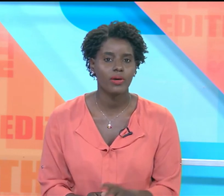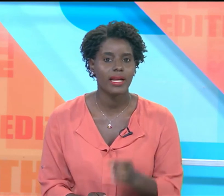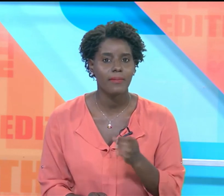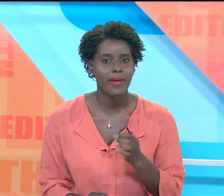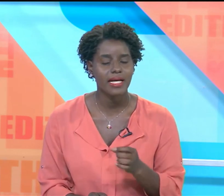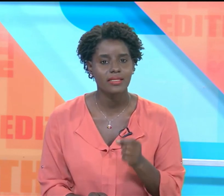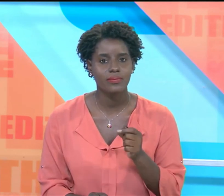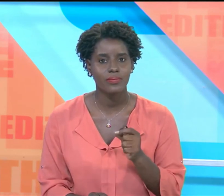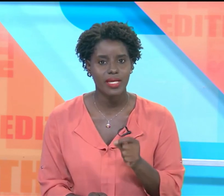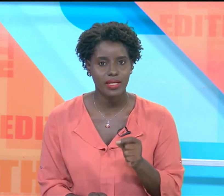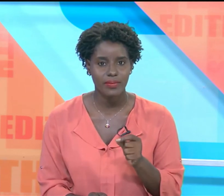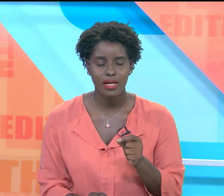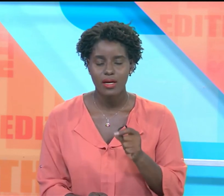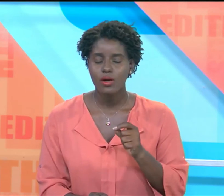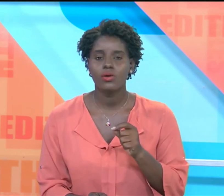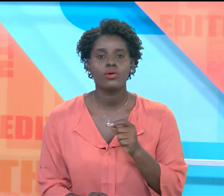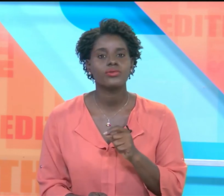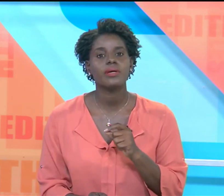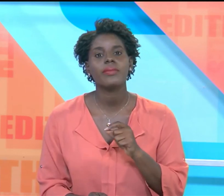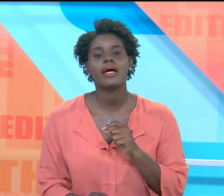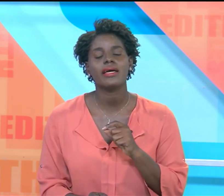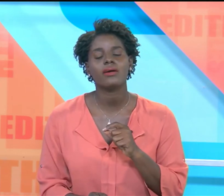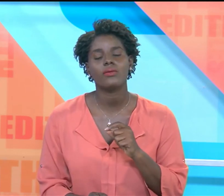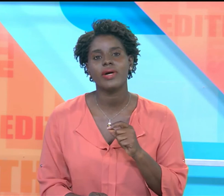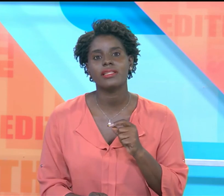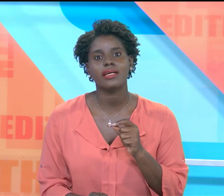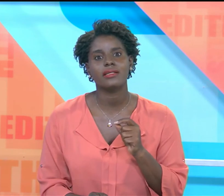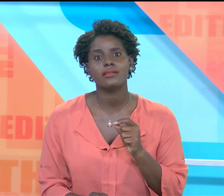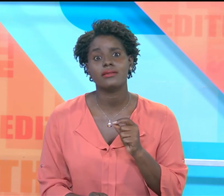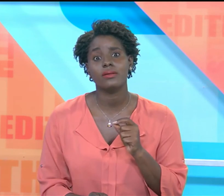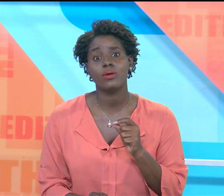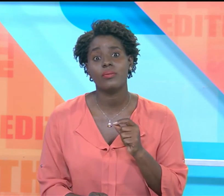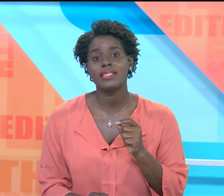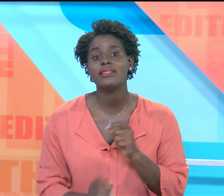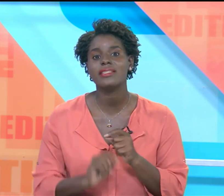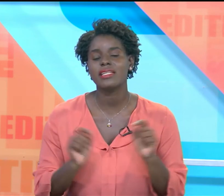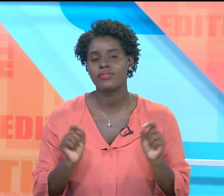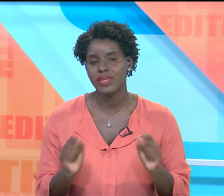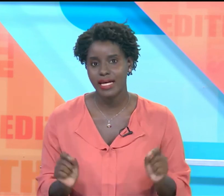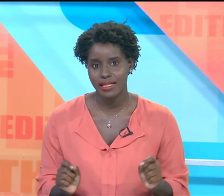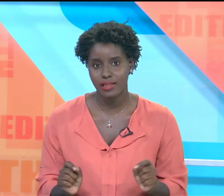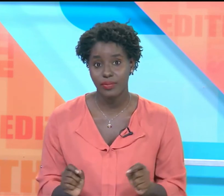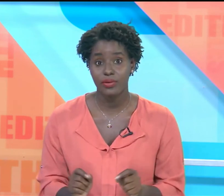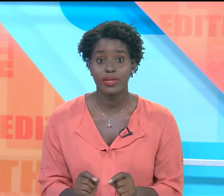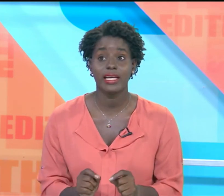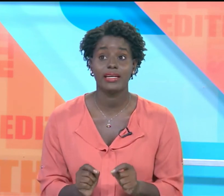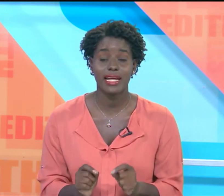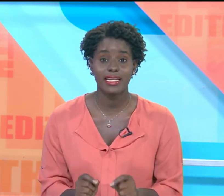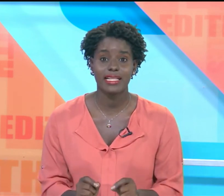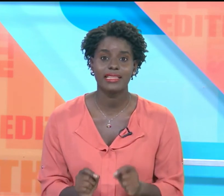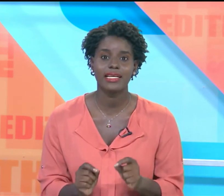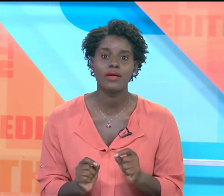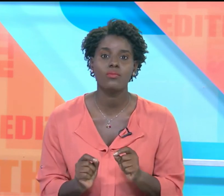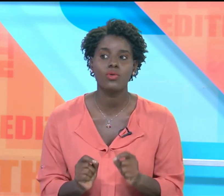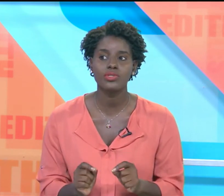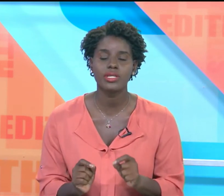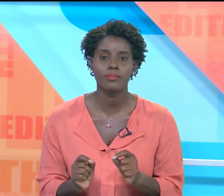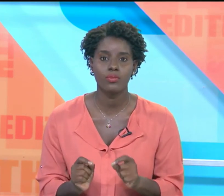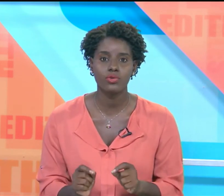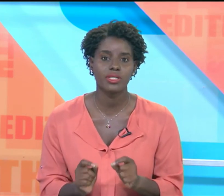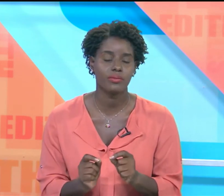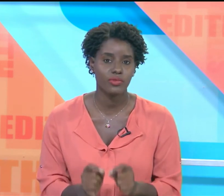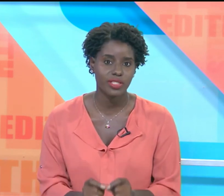ver con la más mínima, con lo que usted encuentre que es lo más insignificante, pero que en realidad tiene